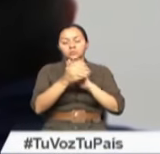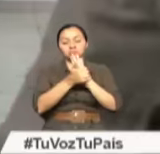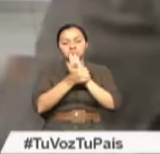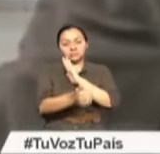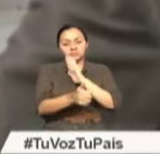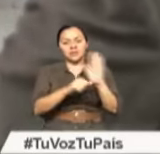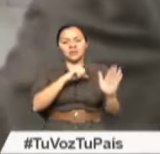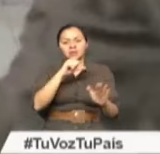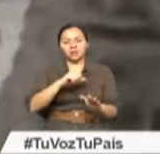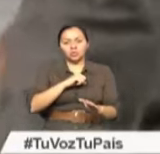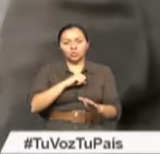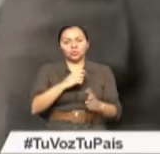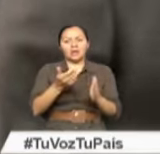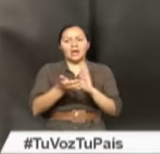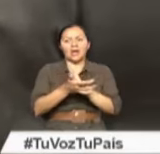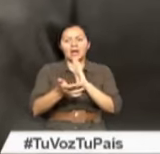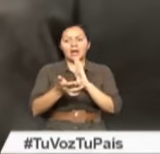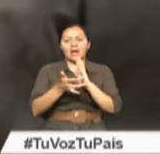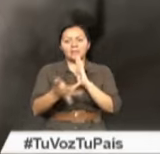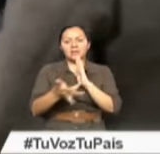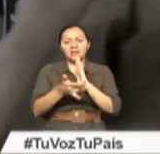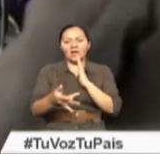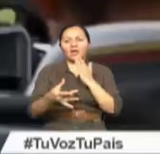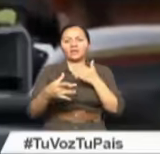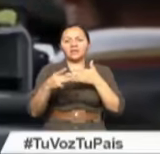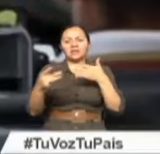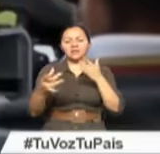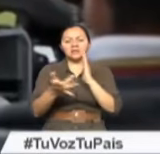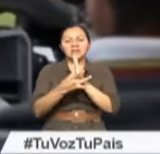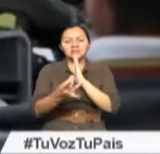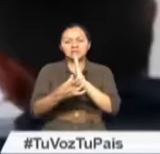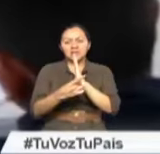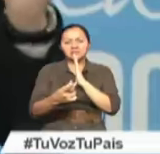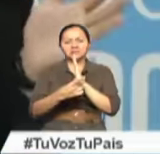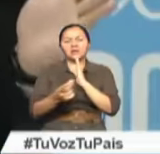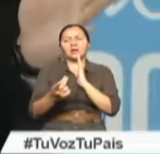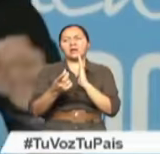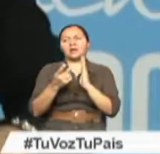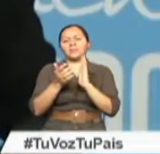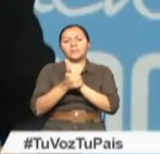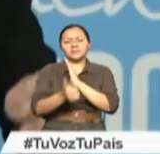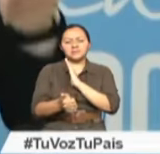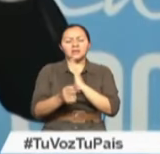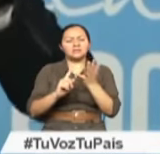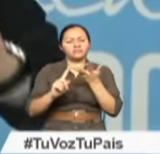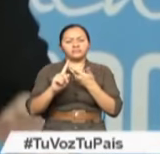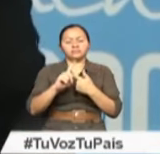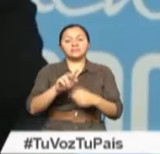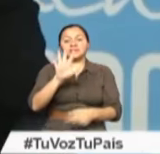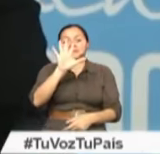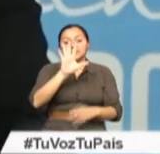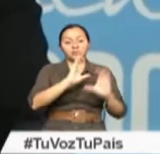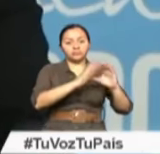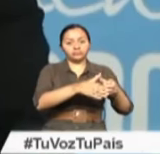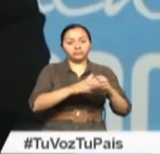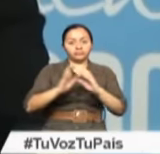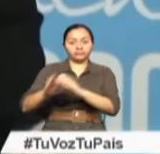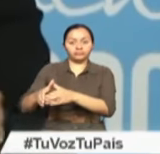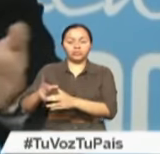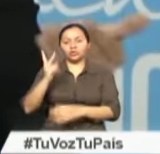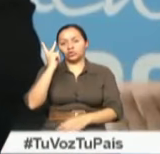académicas que son necesarias para el éxito de los estudiantes. Va a haber cinco áreas, pero va a haber dos notas